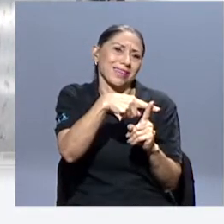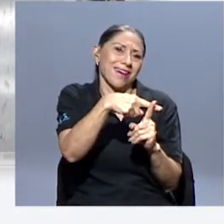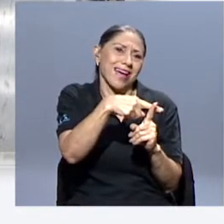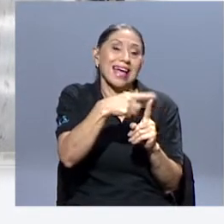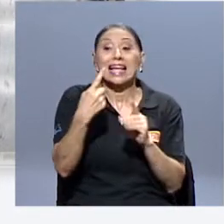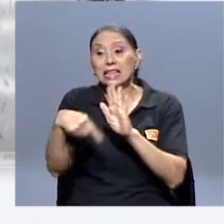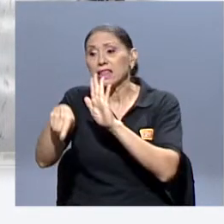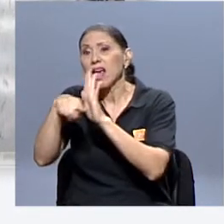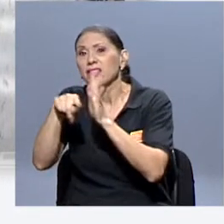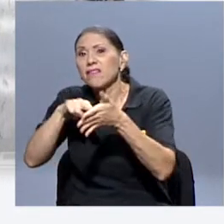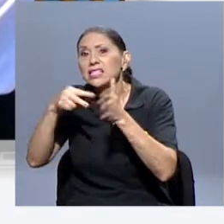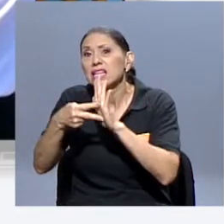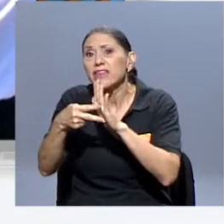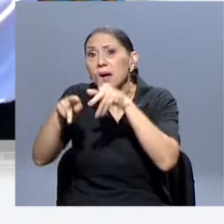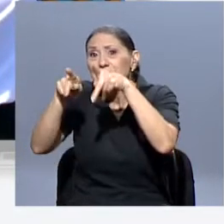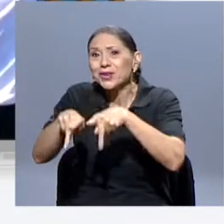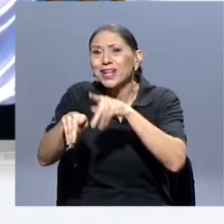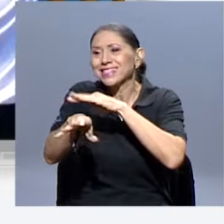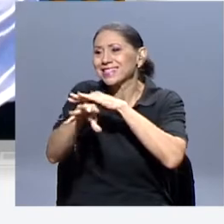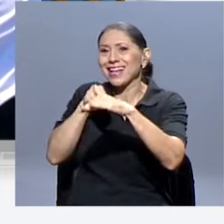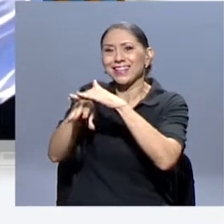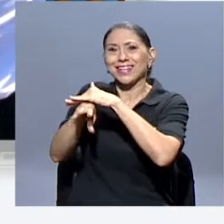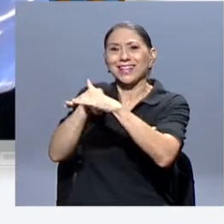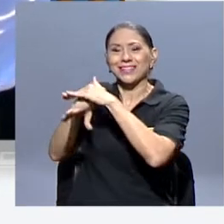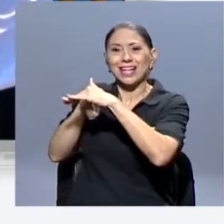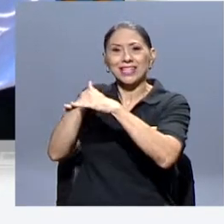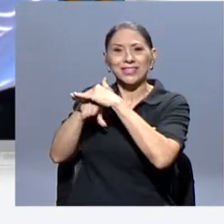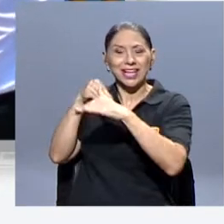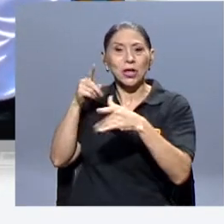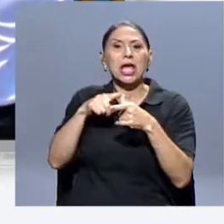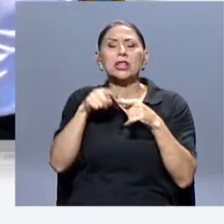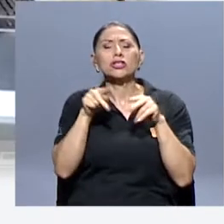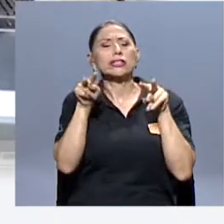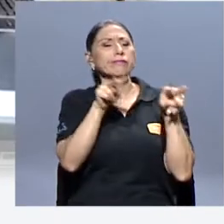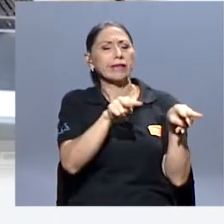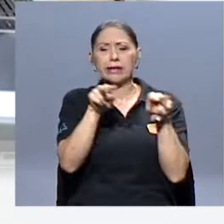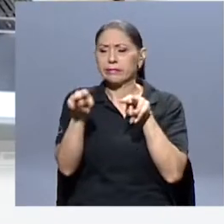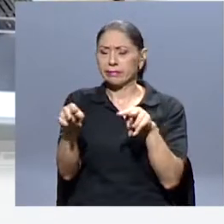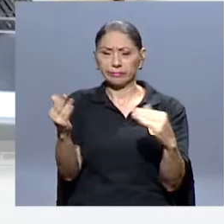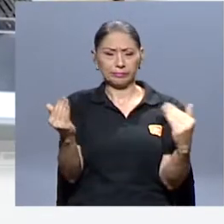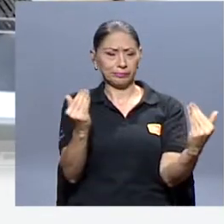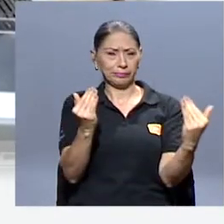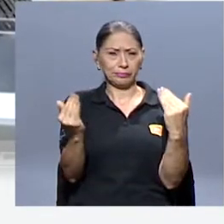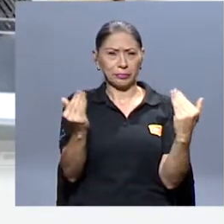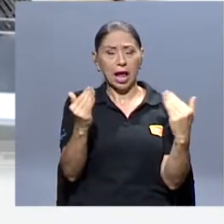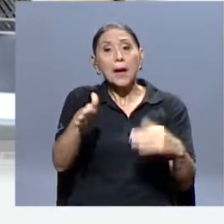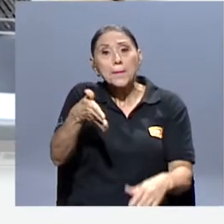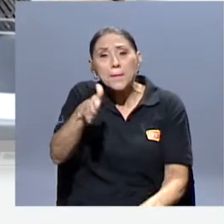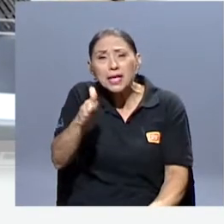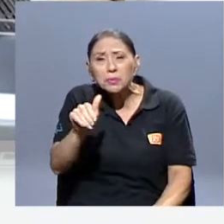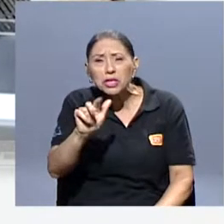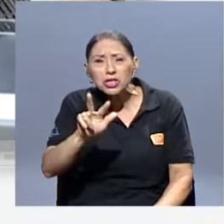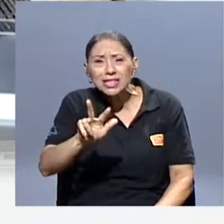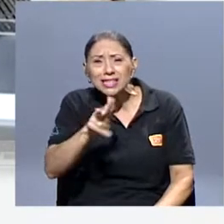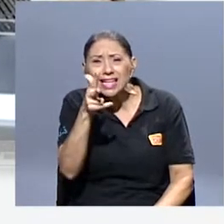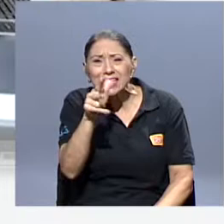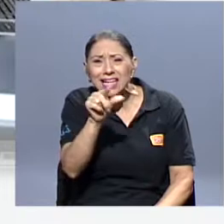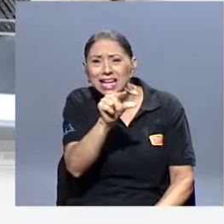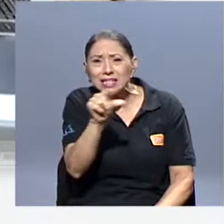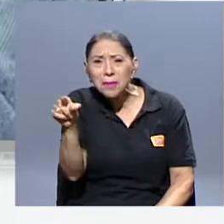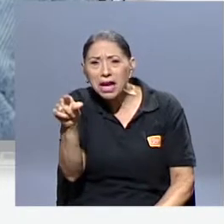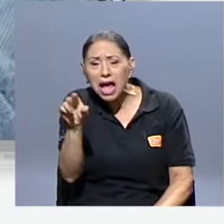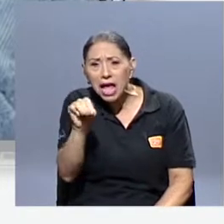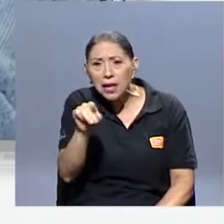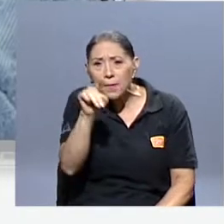nosotros monitoreamos esa velocidad, y ya por ahí de la tercera semana de marzo, en Santiago y yo